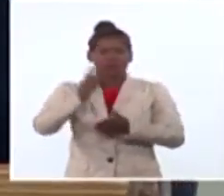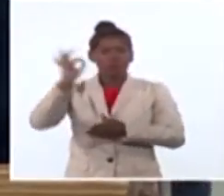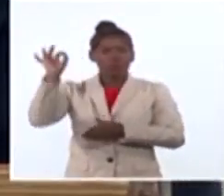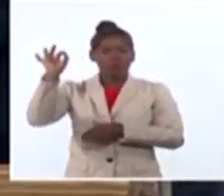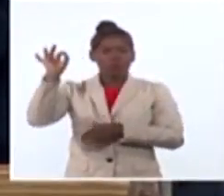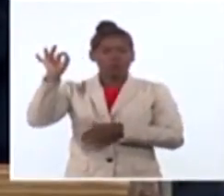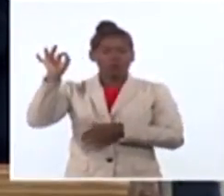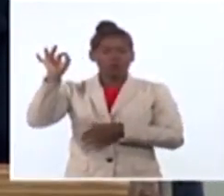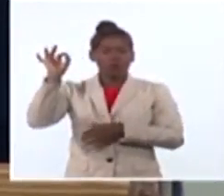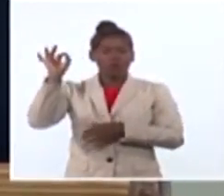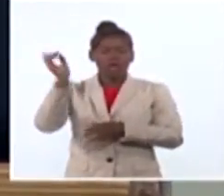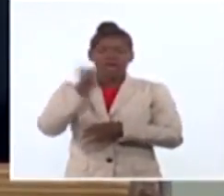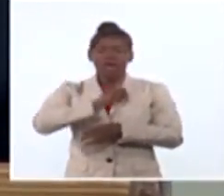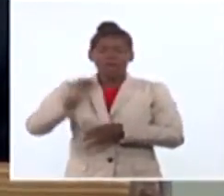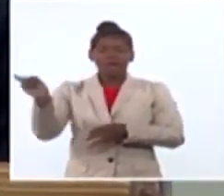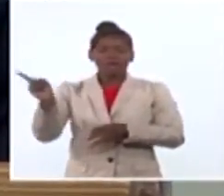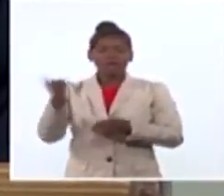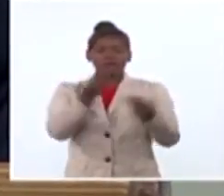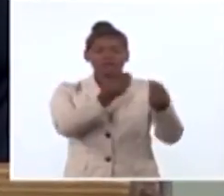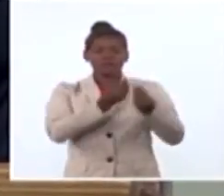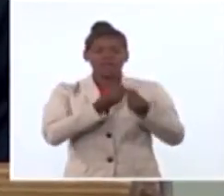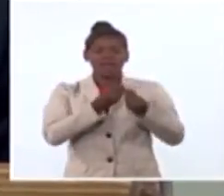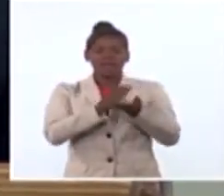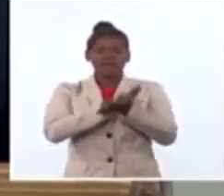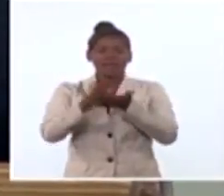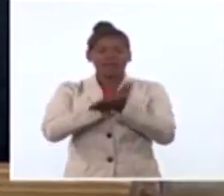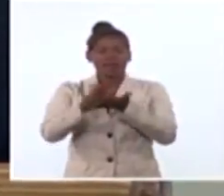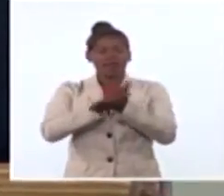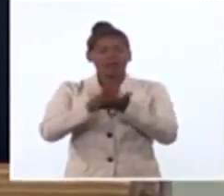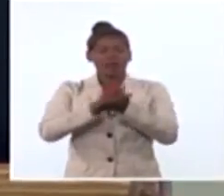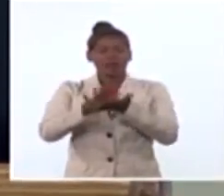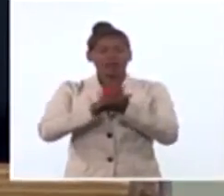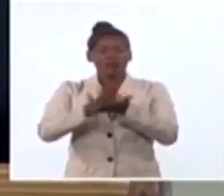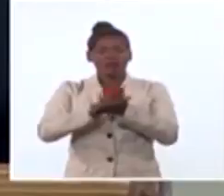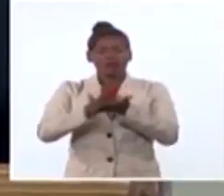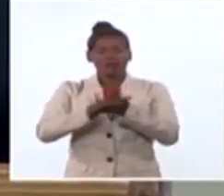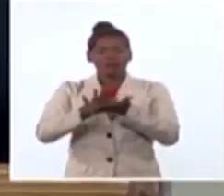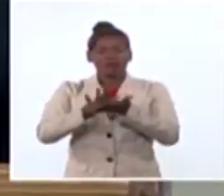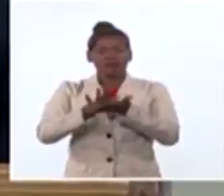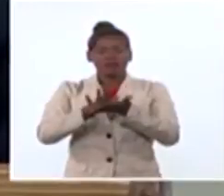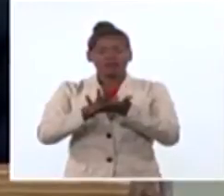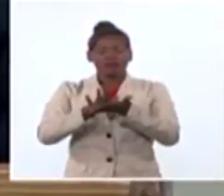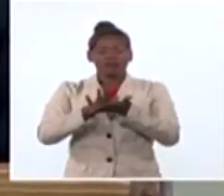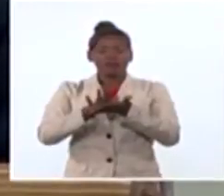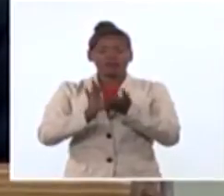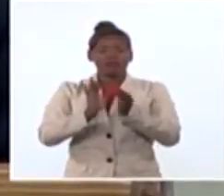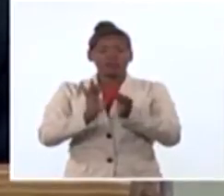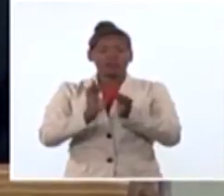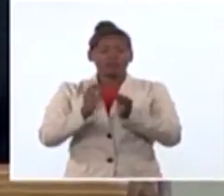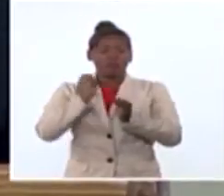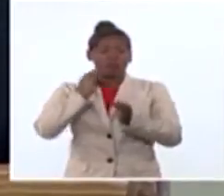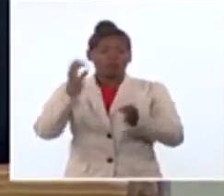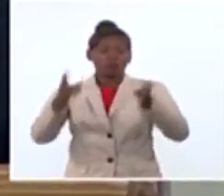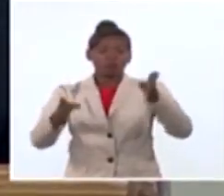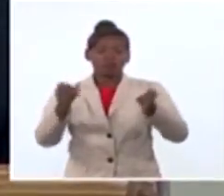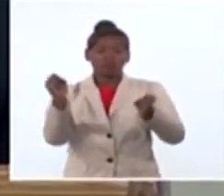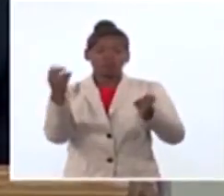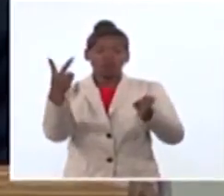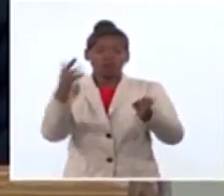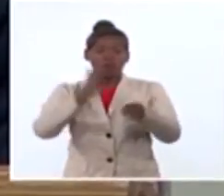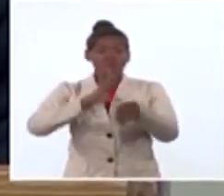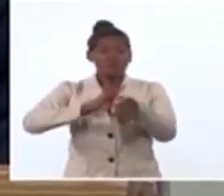Cuba, humanitaria ni de ninguna índole, a lo largo de toda la pandemia. Ni